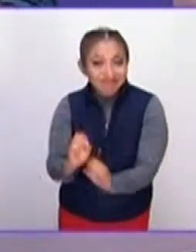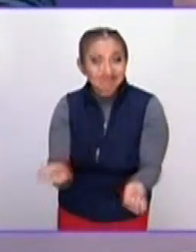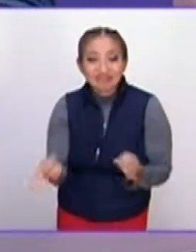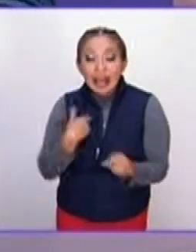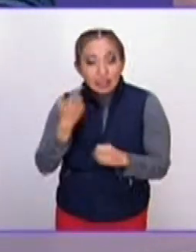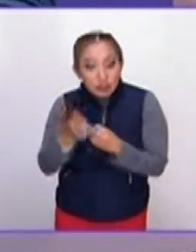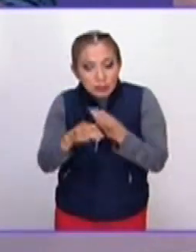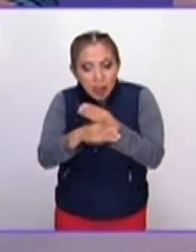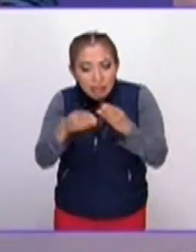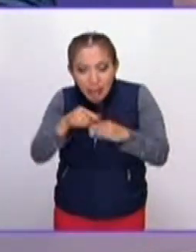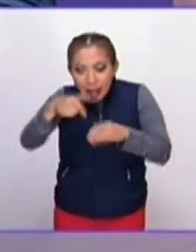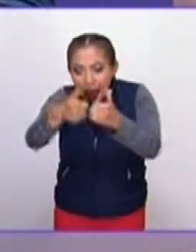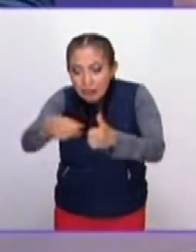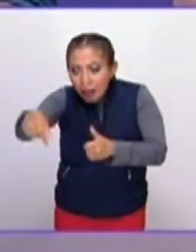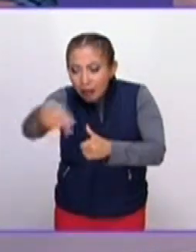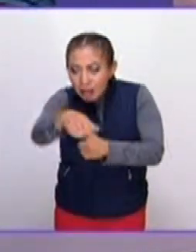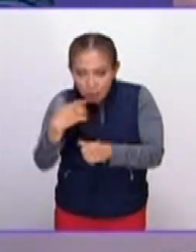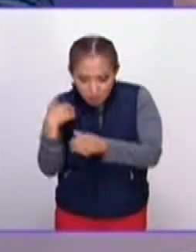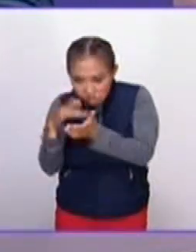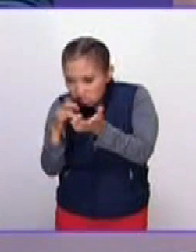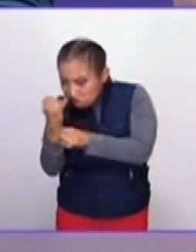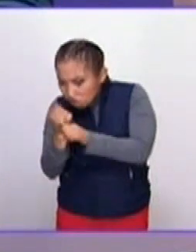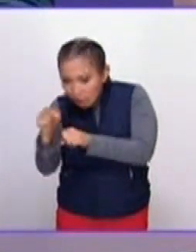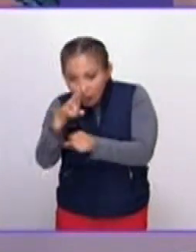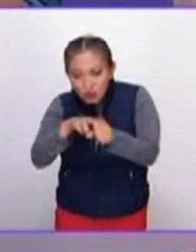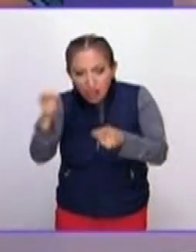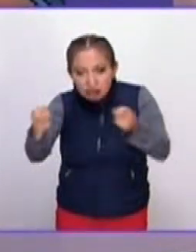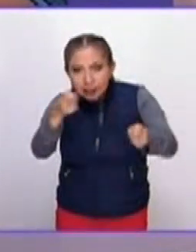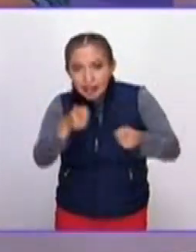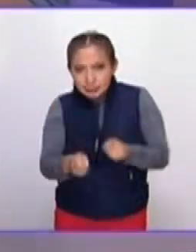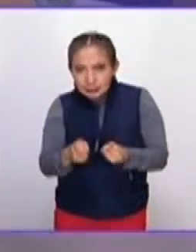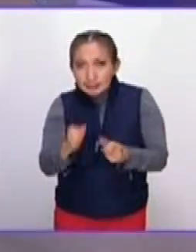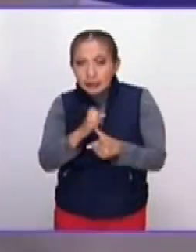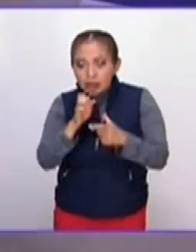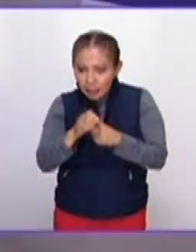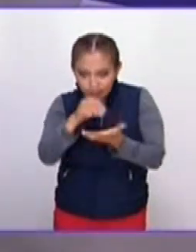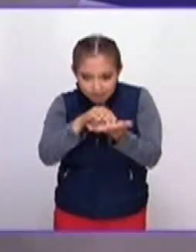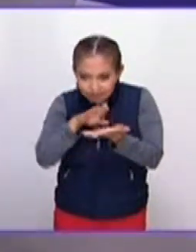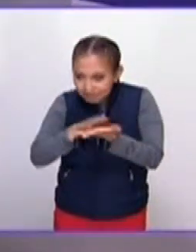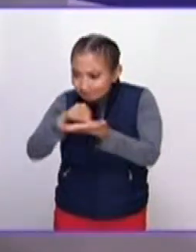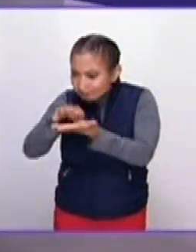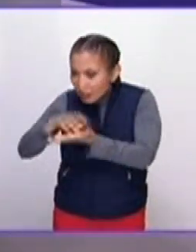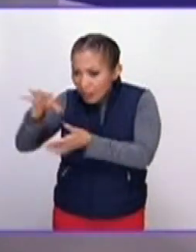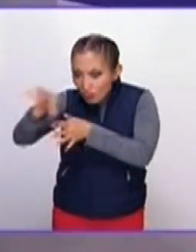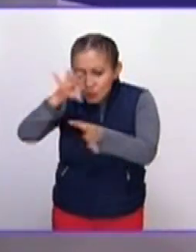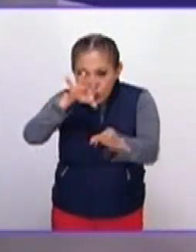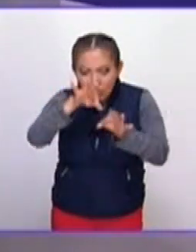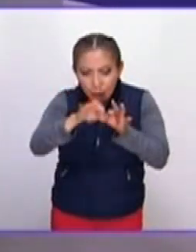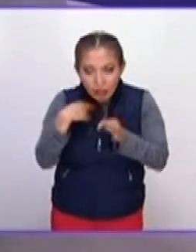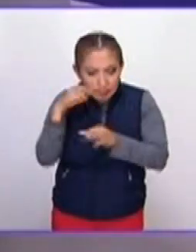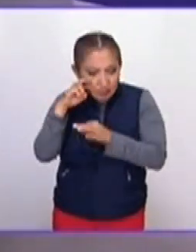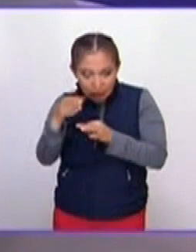son los restos materiales lo que nos hablan en el entorno natural. Entonces se empiezan a sumar las variables, se empiezan